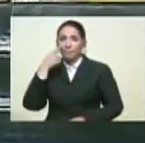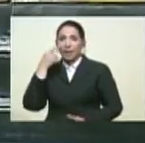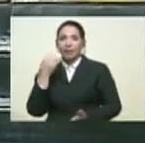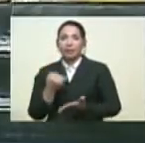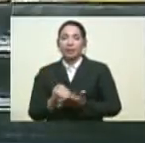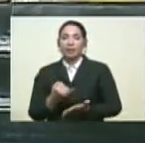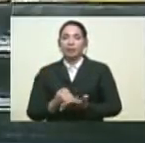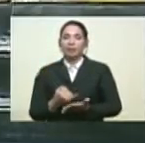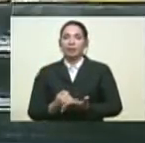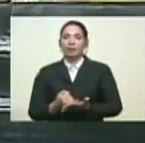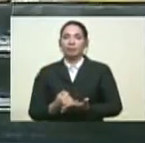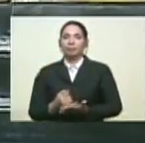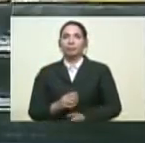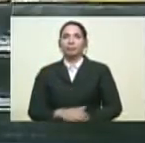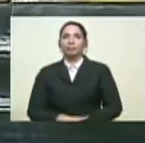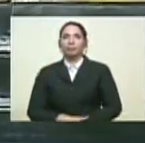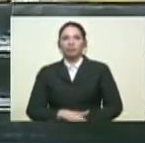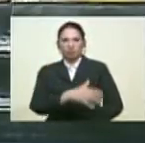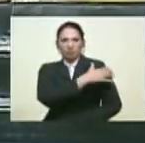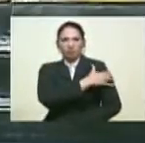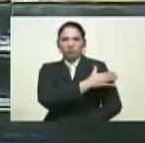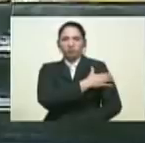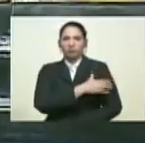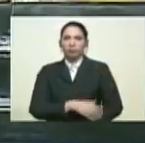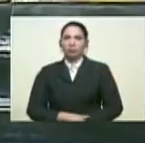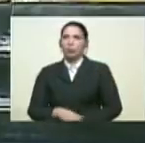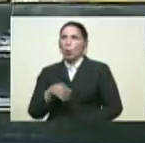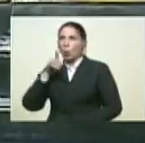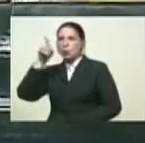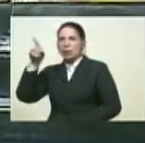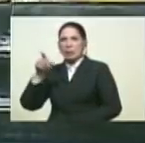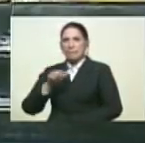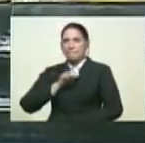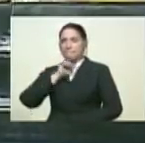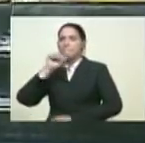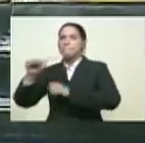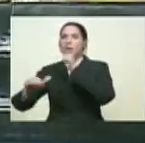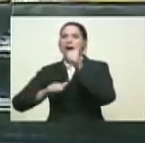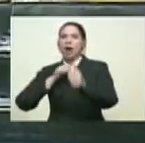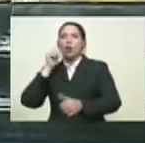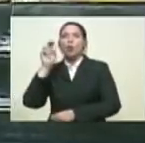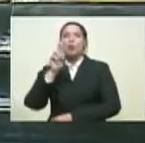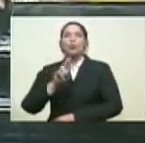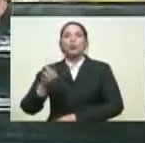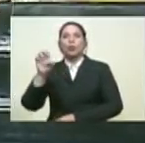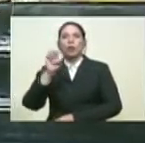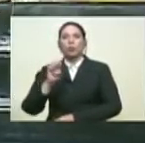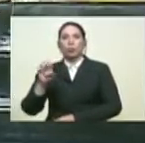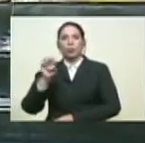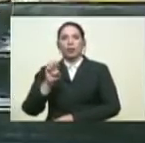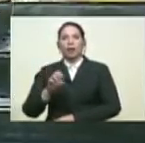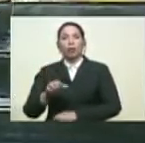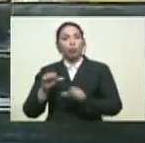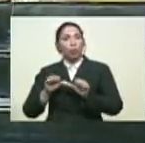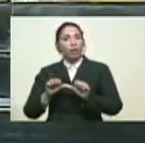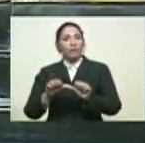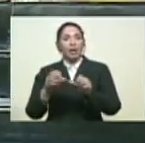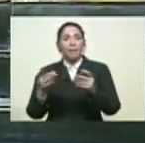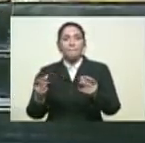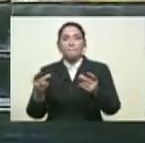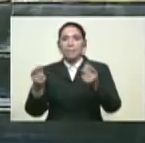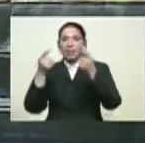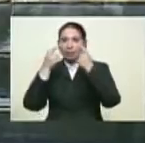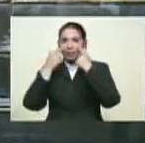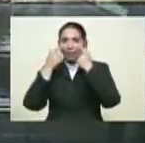Imperialistas y colonialistas, acomplejados y racistas de la Unión Europea. Todavía está pendiente la